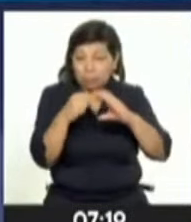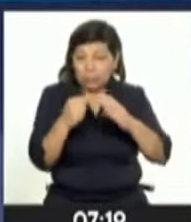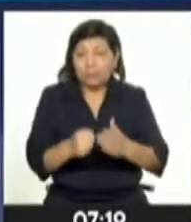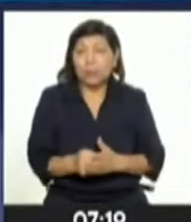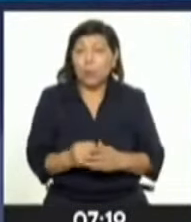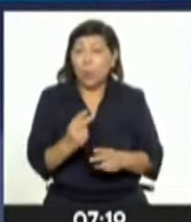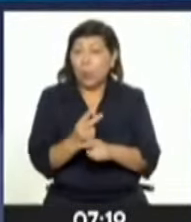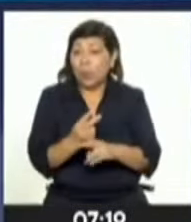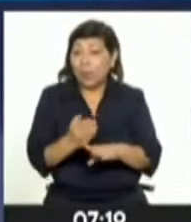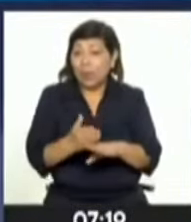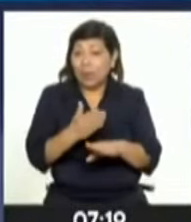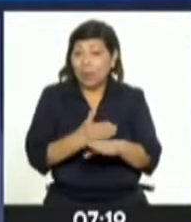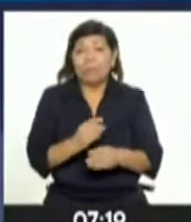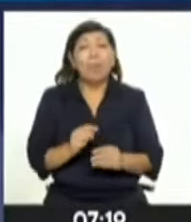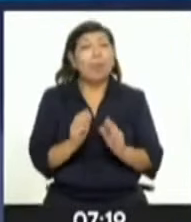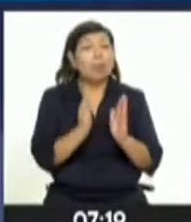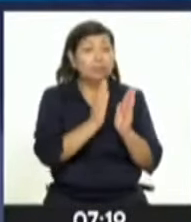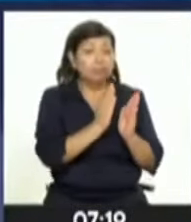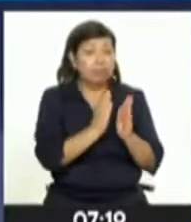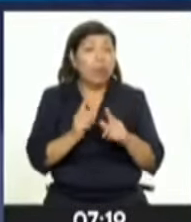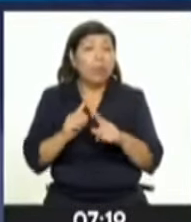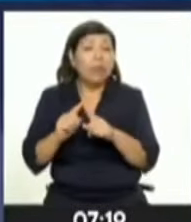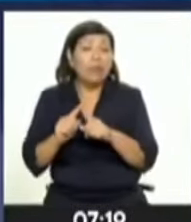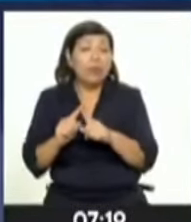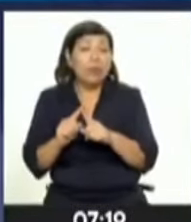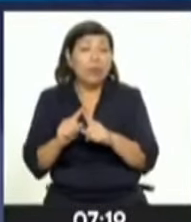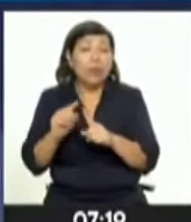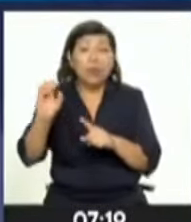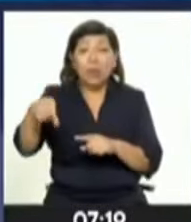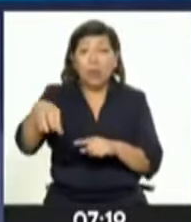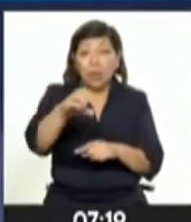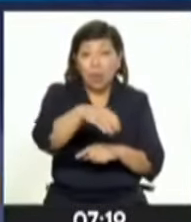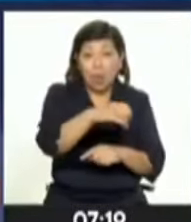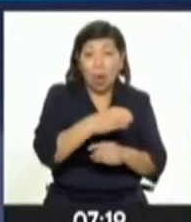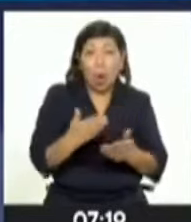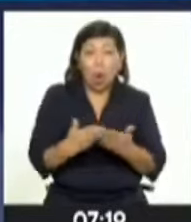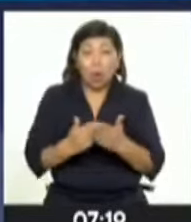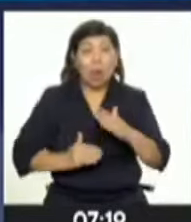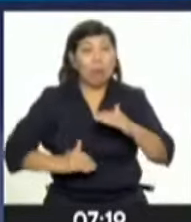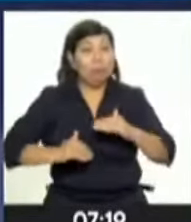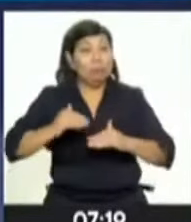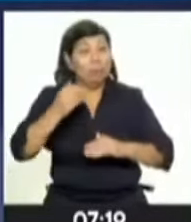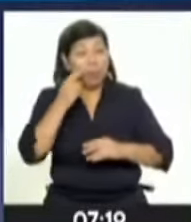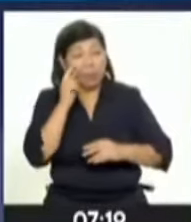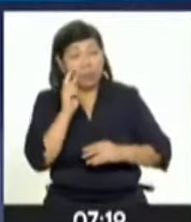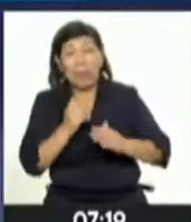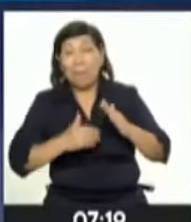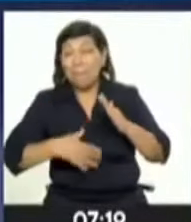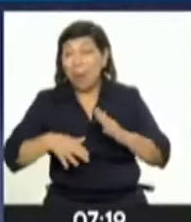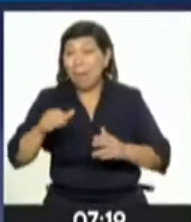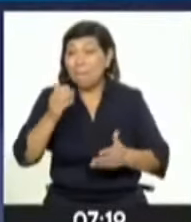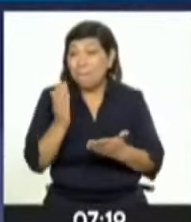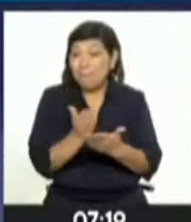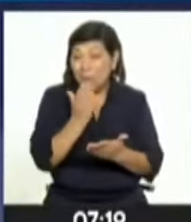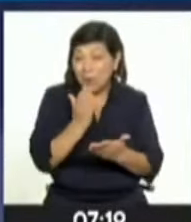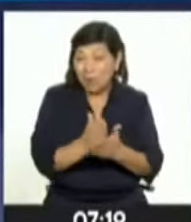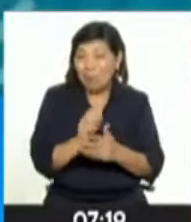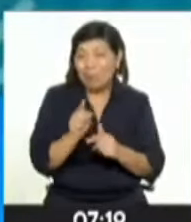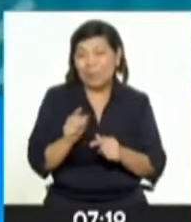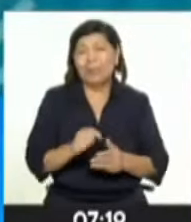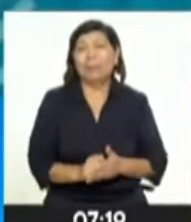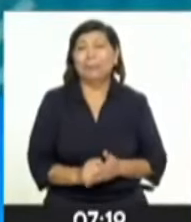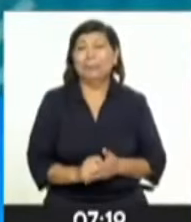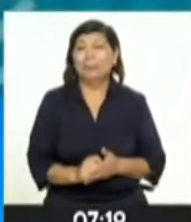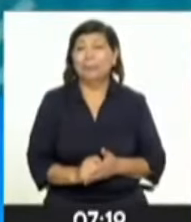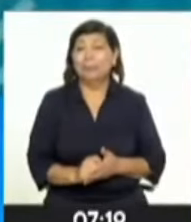programa de prevención en determinados colegios que han sido debidamente focalizados por el grado de violencia que hemos logrado verificar ahí. ¿Y se